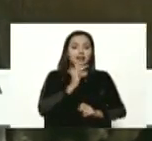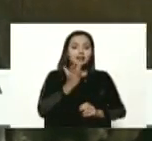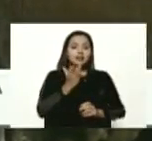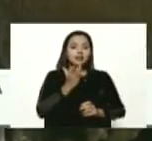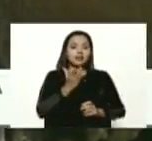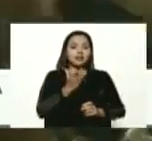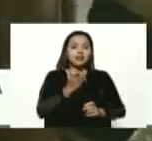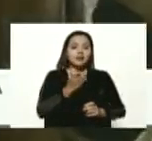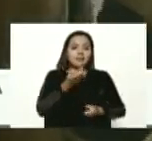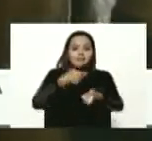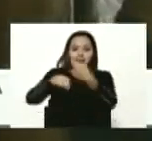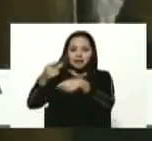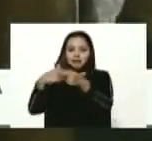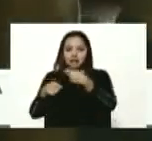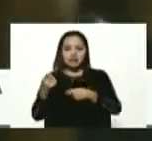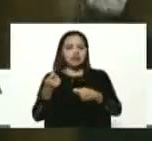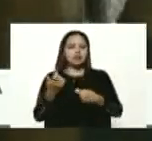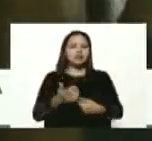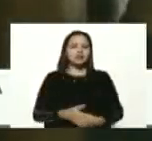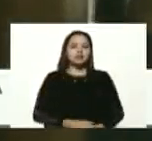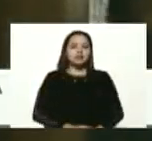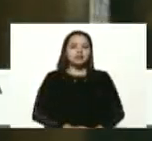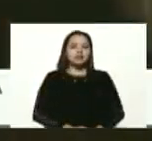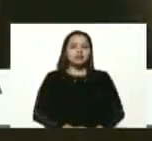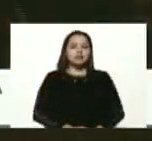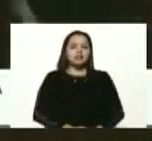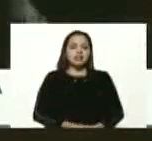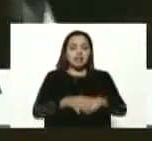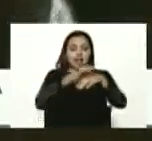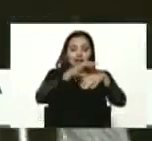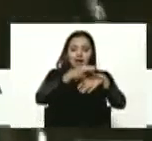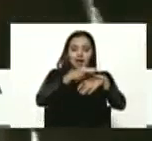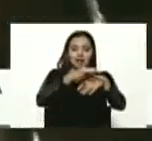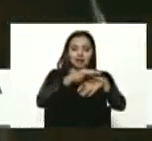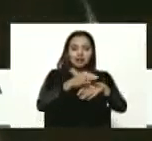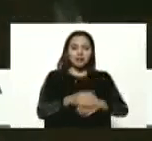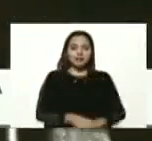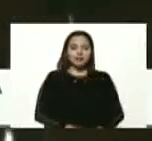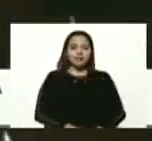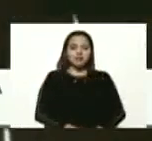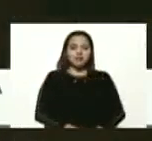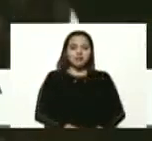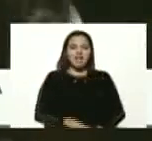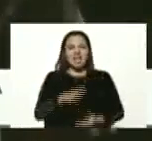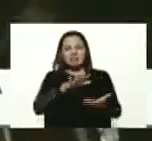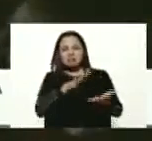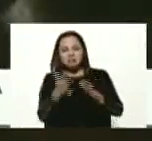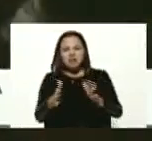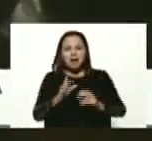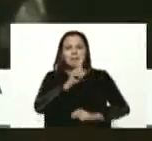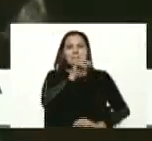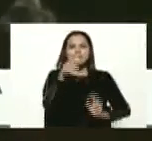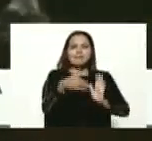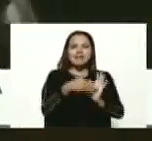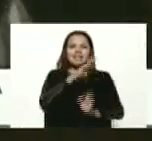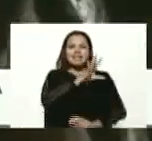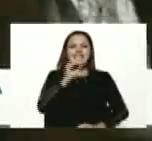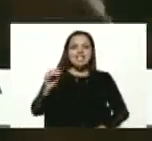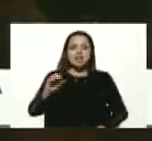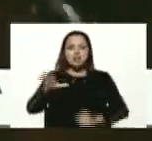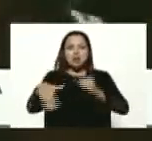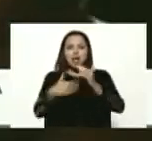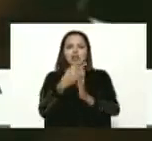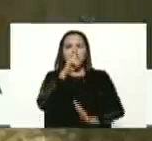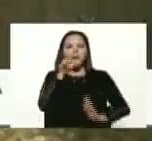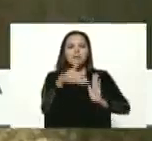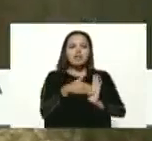han sido rematados hacia la comercialización de carne. Sacamos aproximadamente entre 3.500 y 2.000 toros